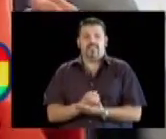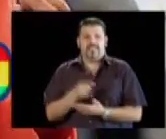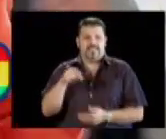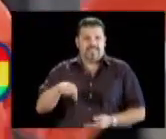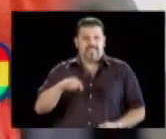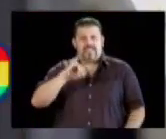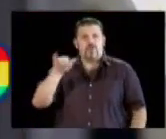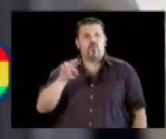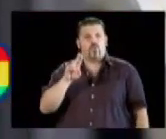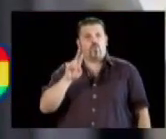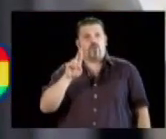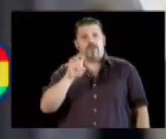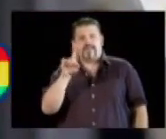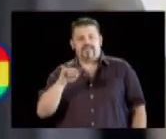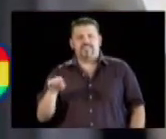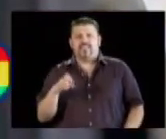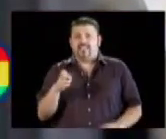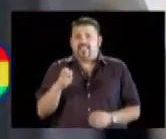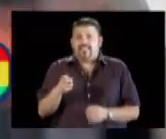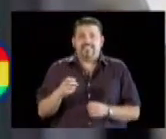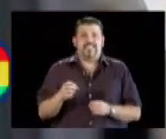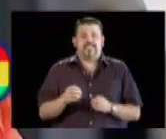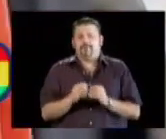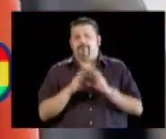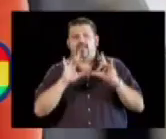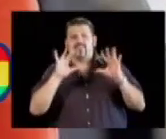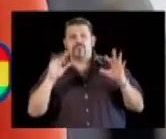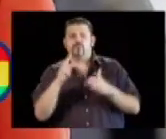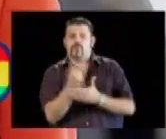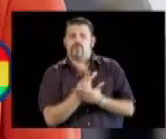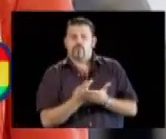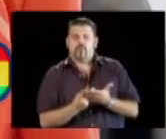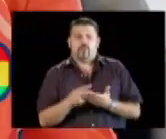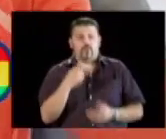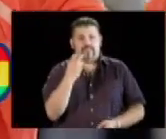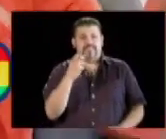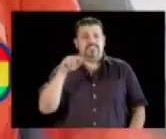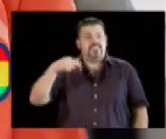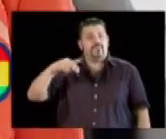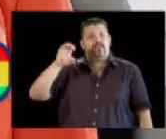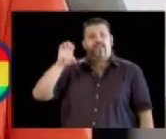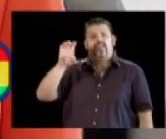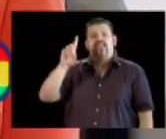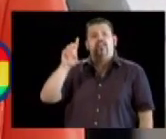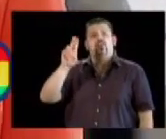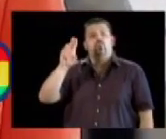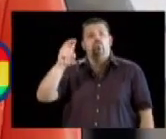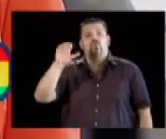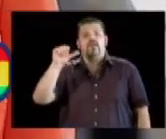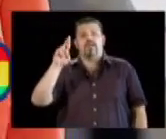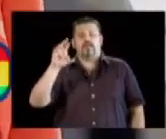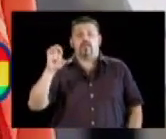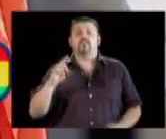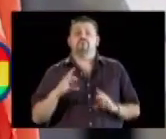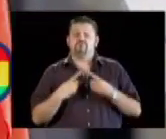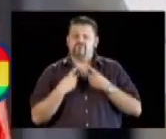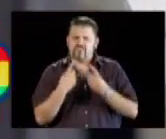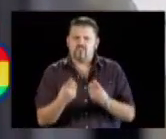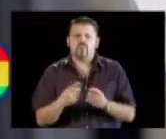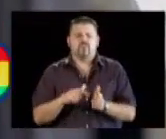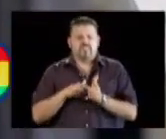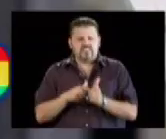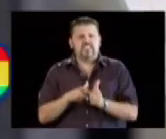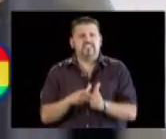Juárez, a partir de este maravilloso proyecto llamado Educare, y se dio y sigue